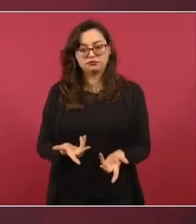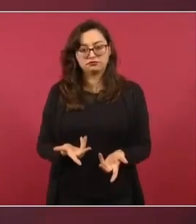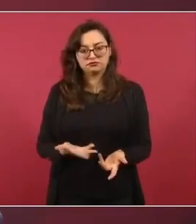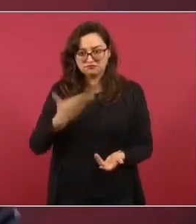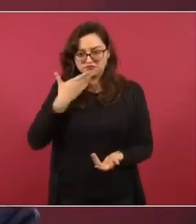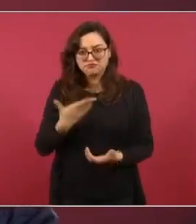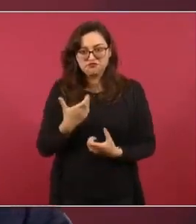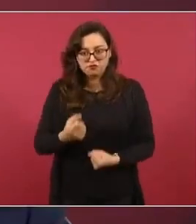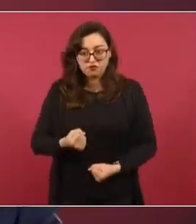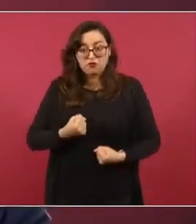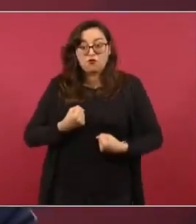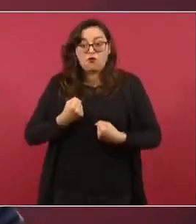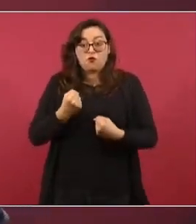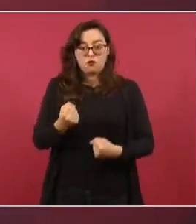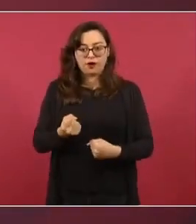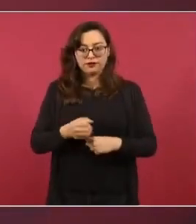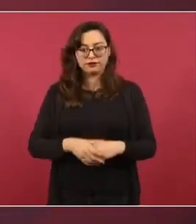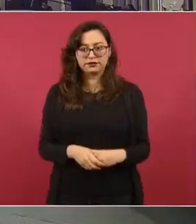algo nos ha salvado